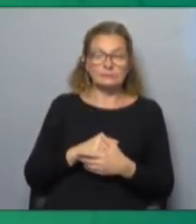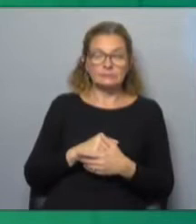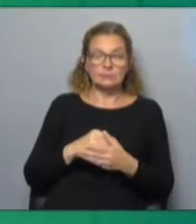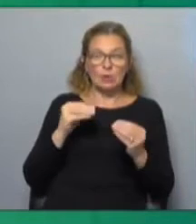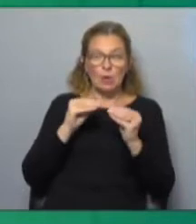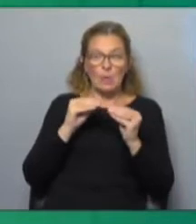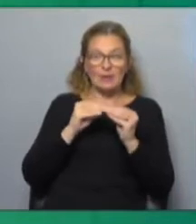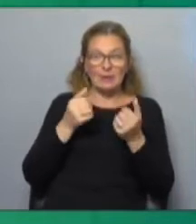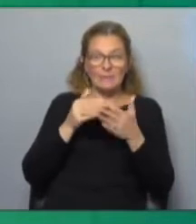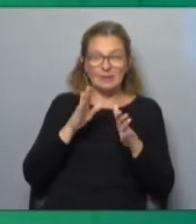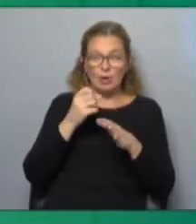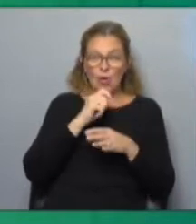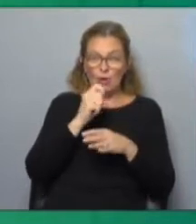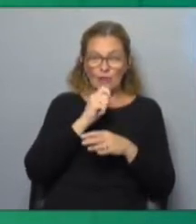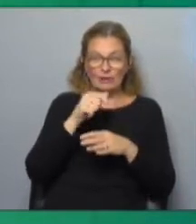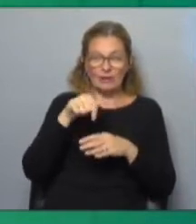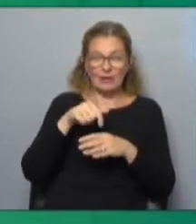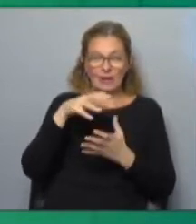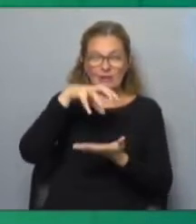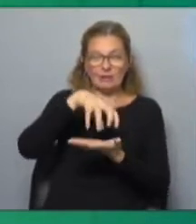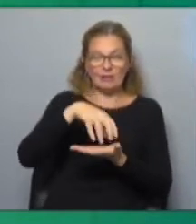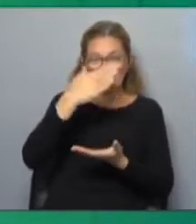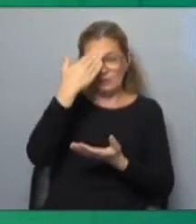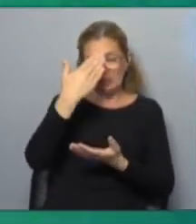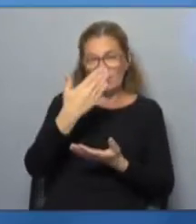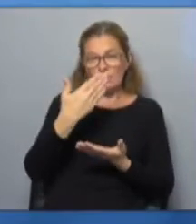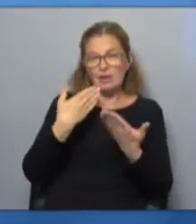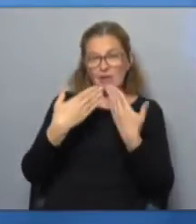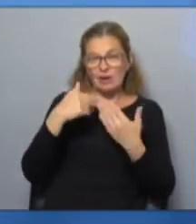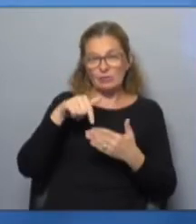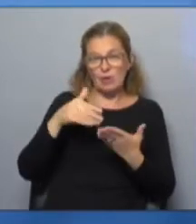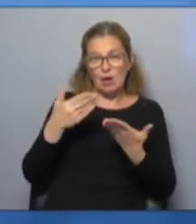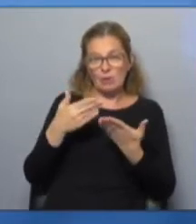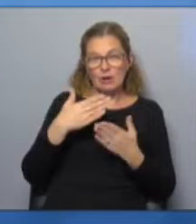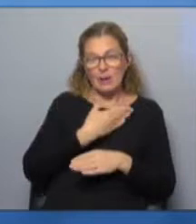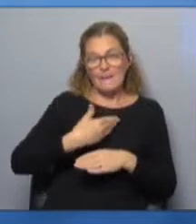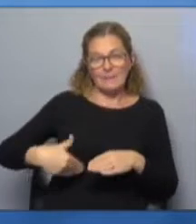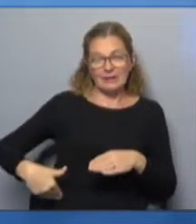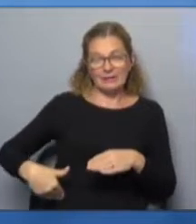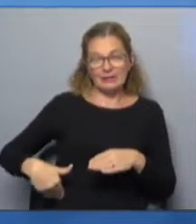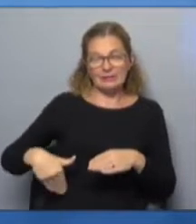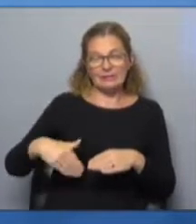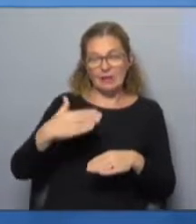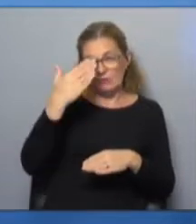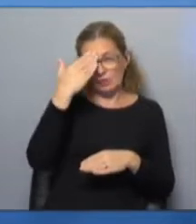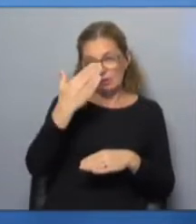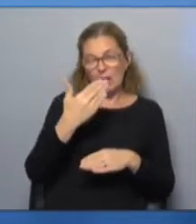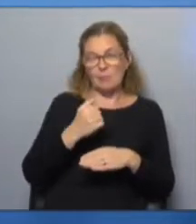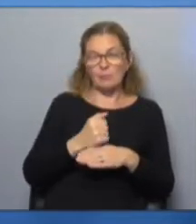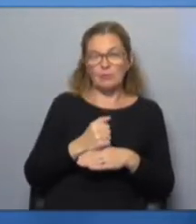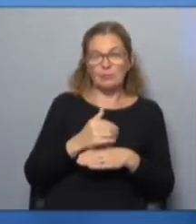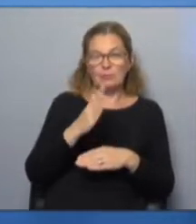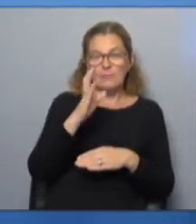Compañeos sí, comenzó la conferencia aquí en la sede del Frente Amplio está hablando en este momento el presidente de la Fuerza Política